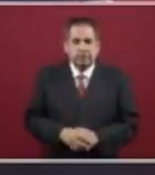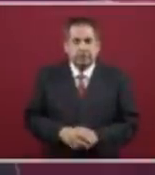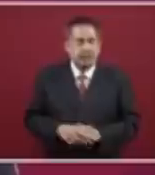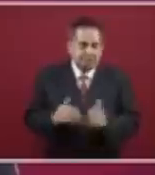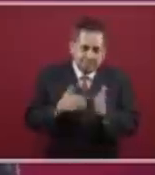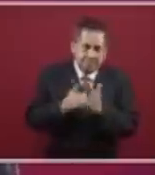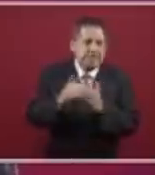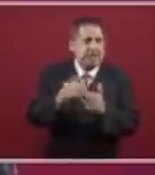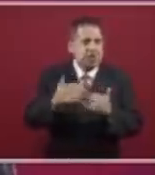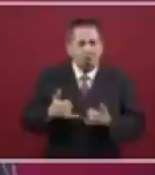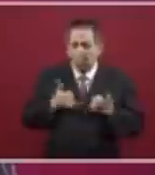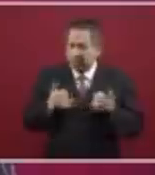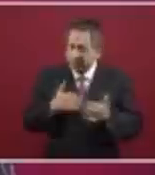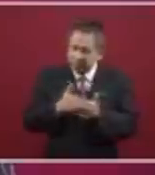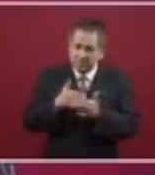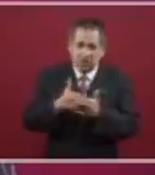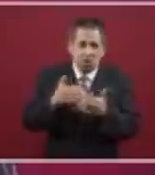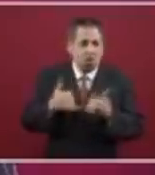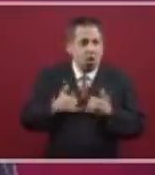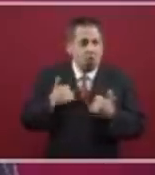Miles de jóvenes